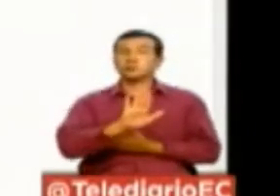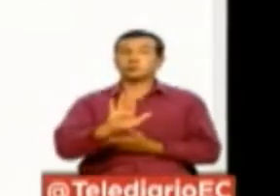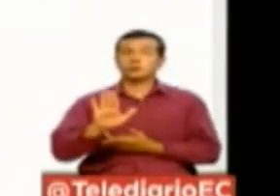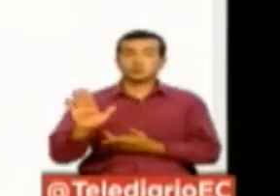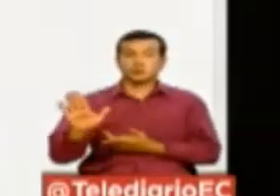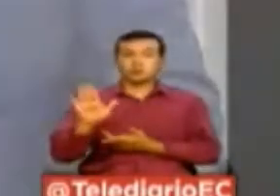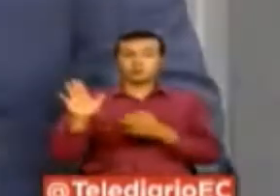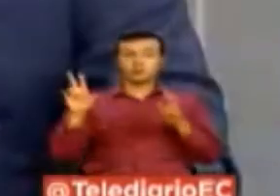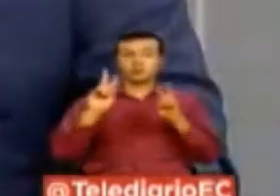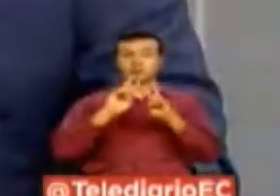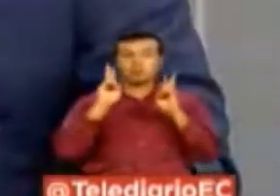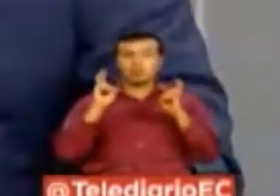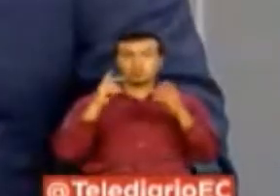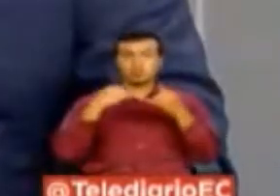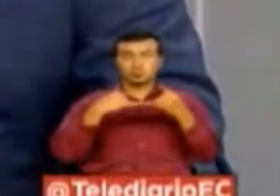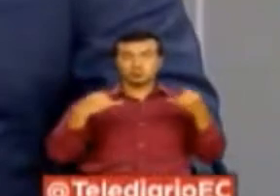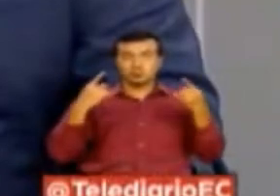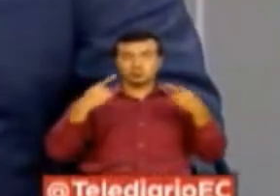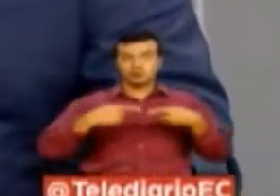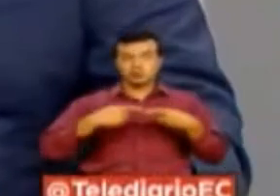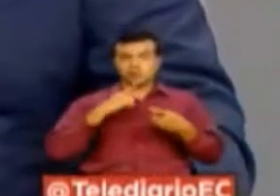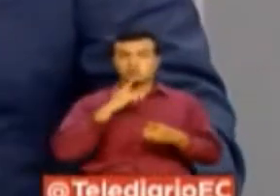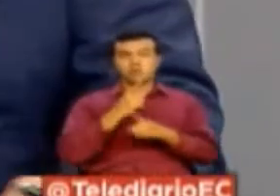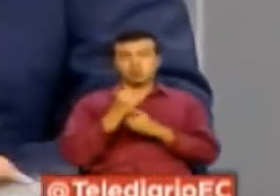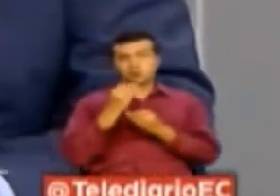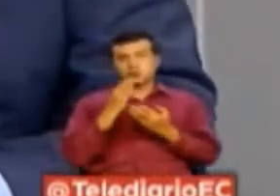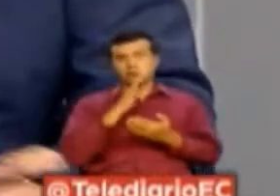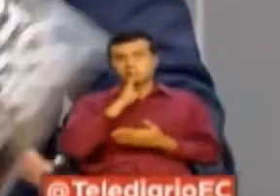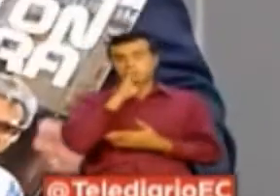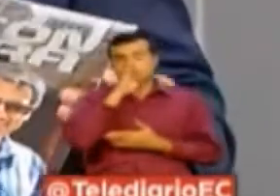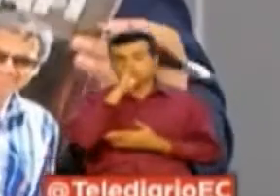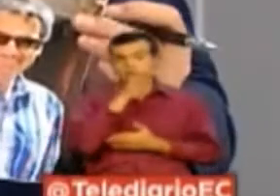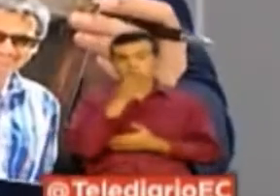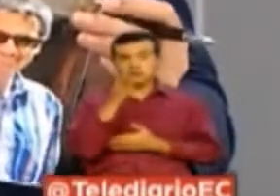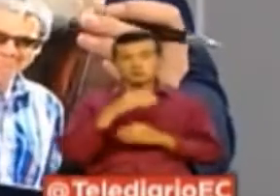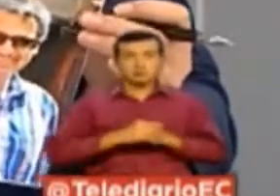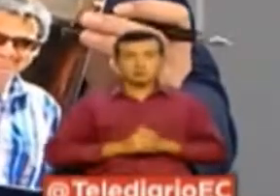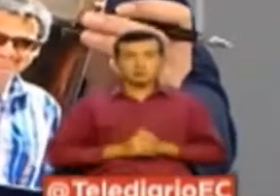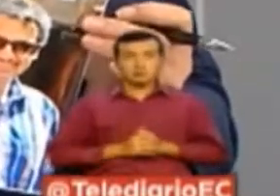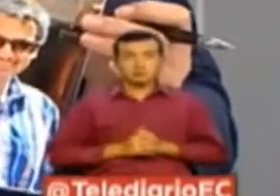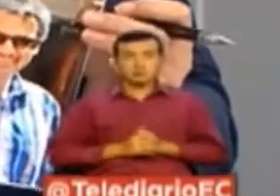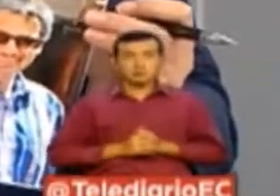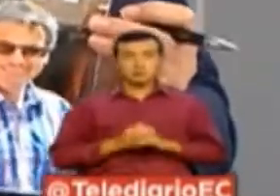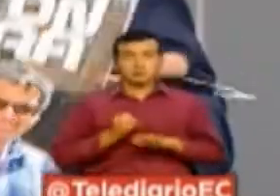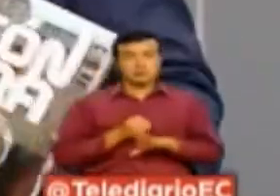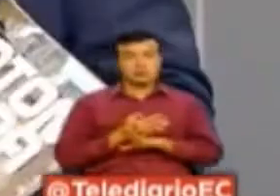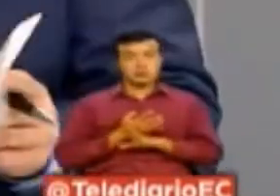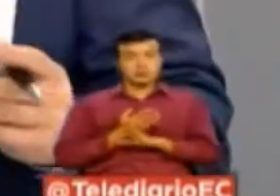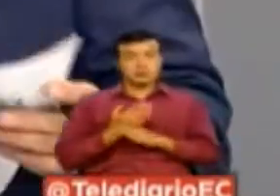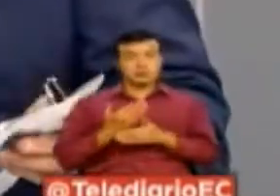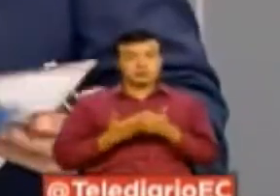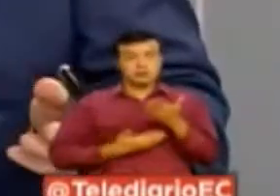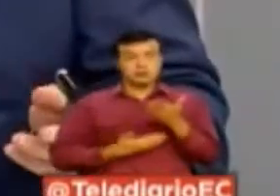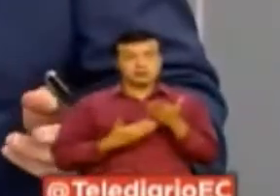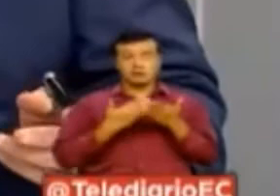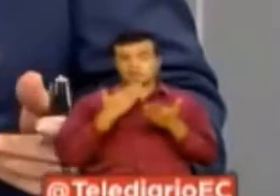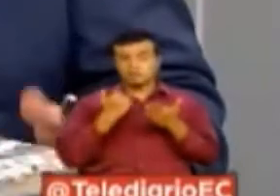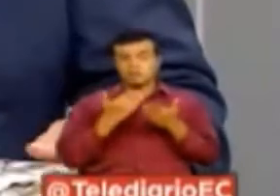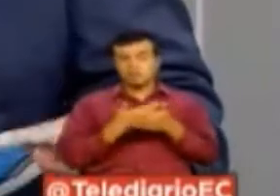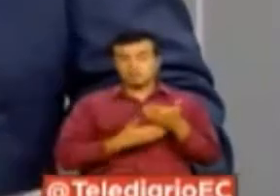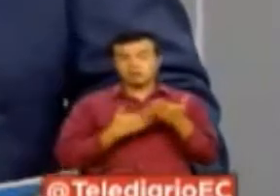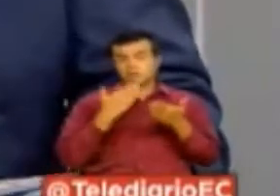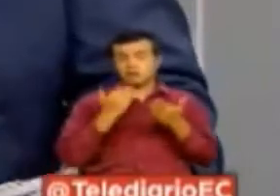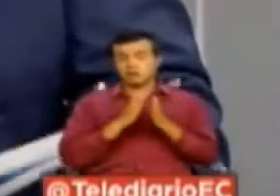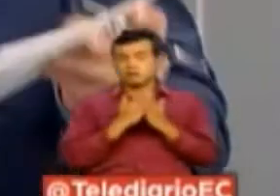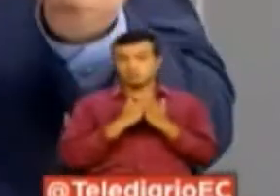segmento de frontera y también quiero como siempre recomendar a ustedes la lectura de la mejor o